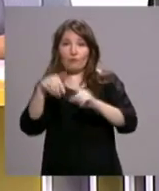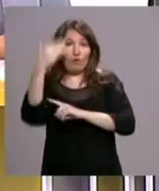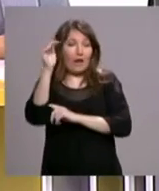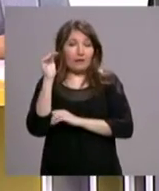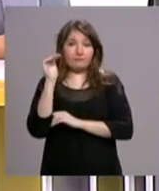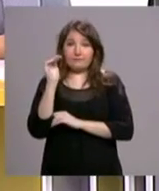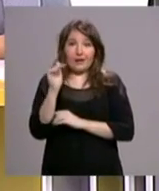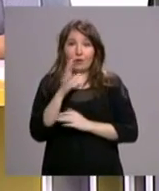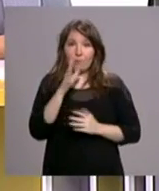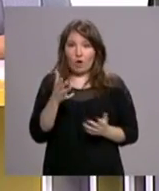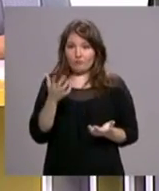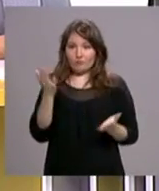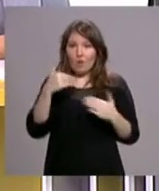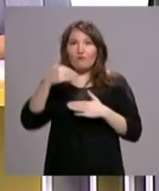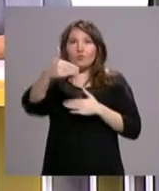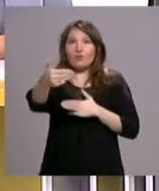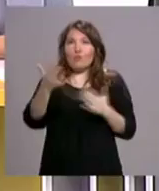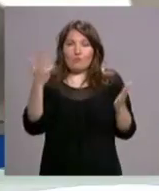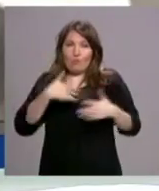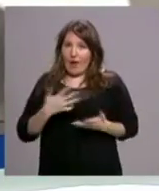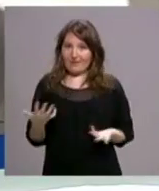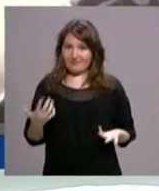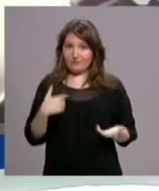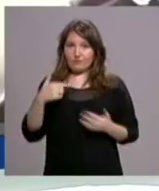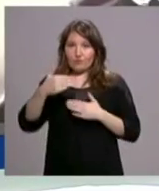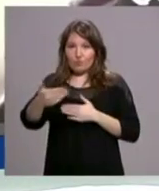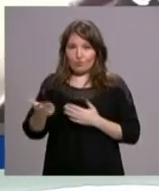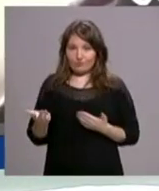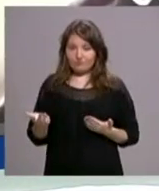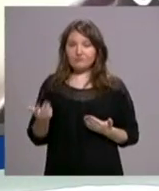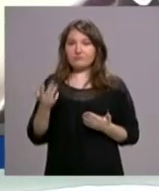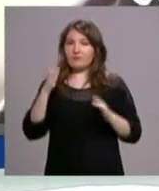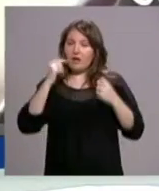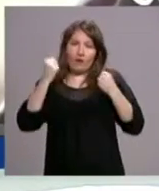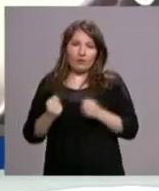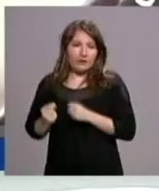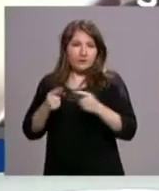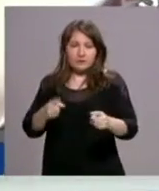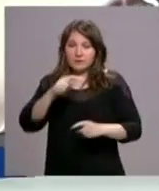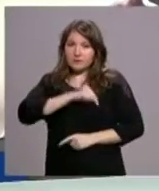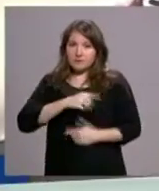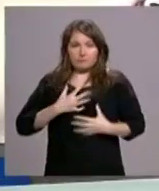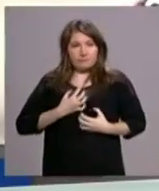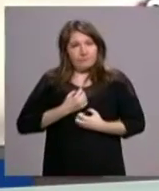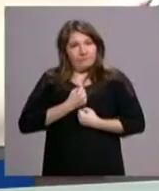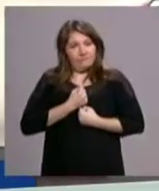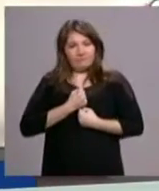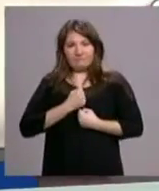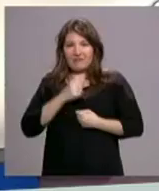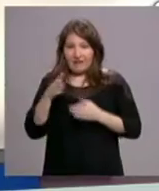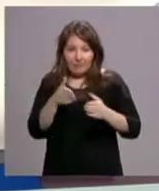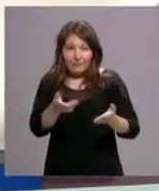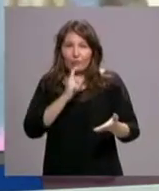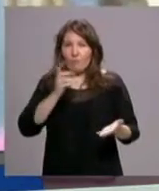cosas, hablamos de dignidad, de lo básico. Y sufre las penalidades propias del camino migrante sin el calor del hogar, sin